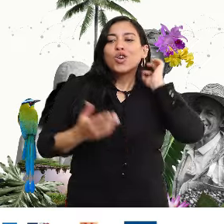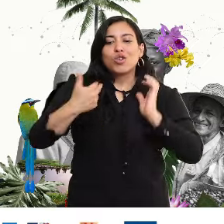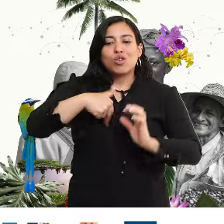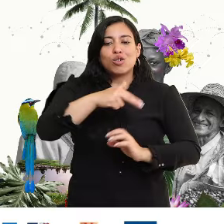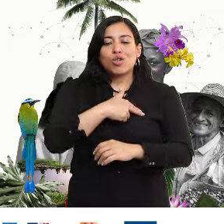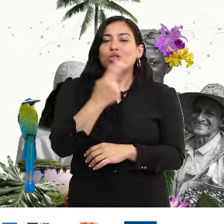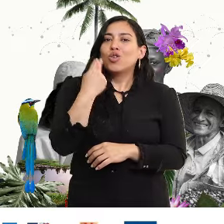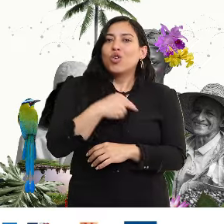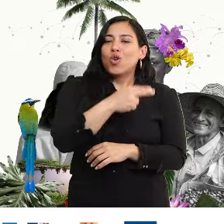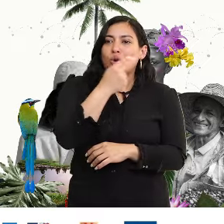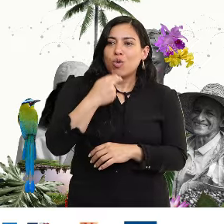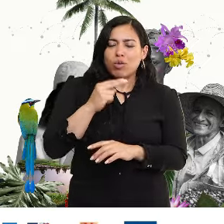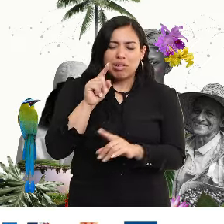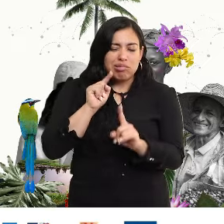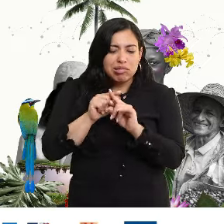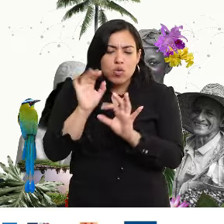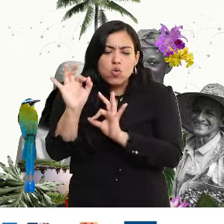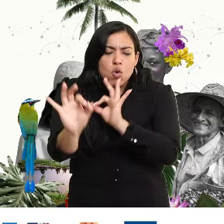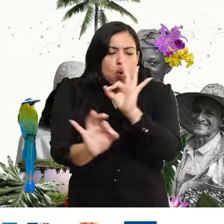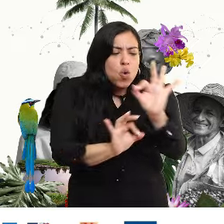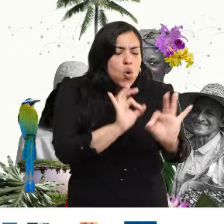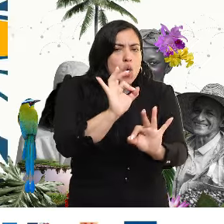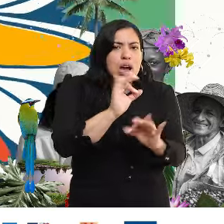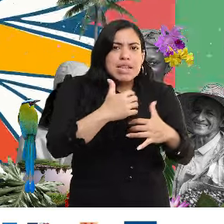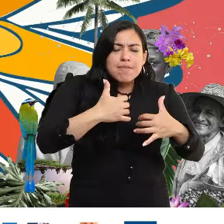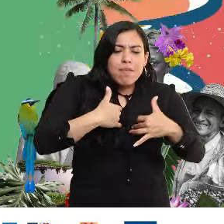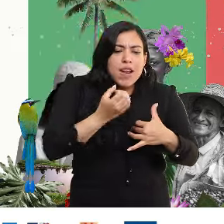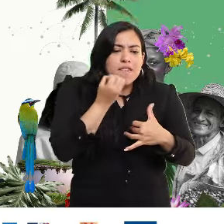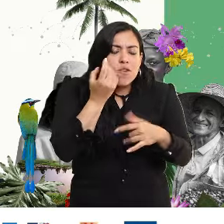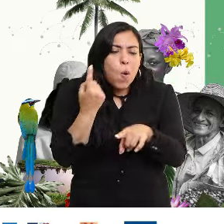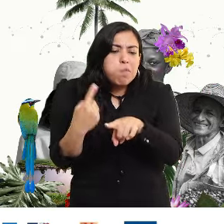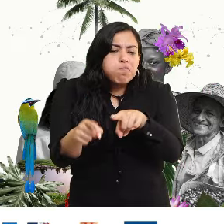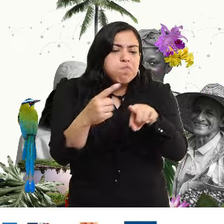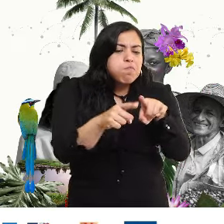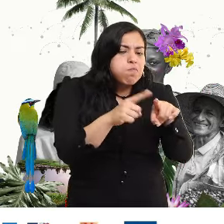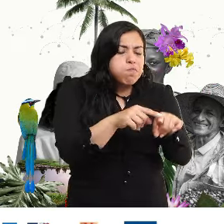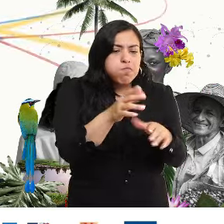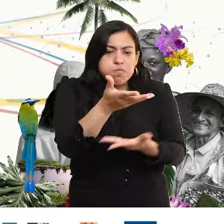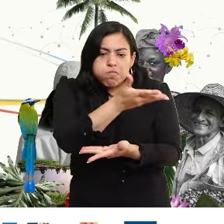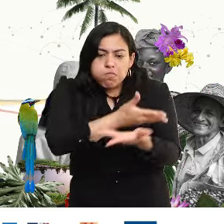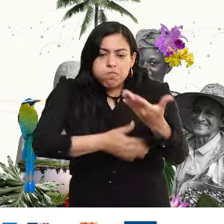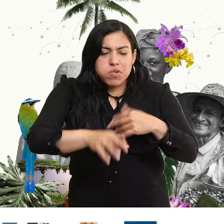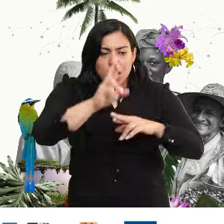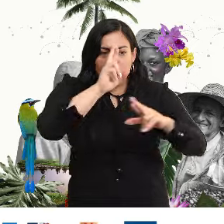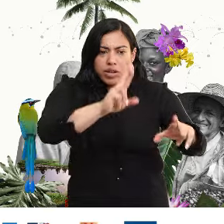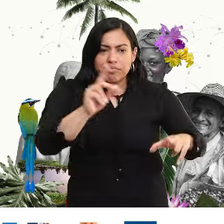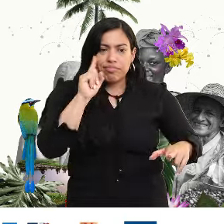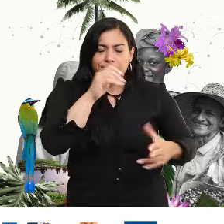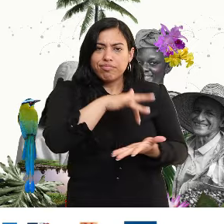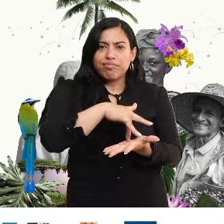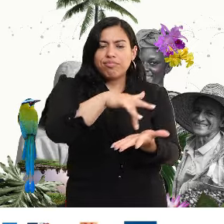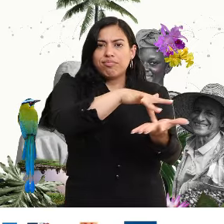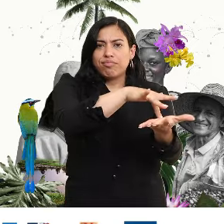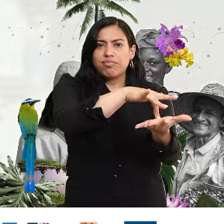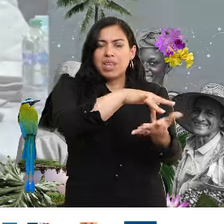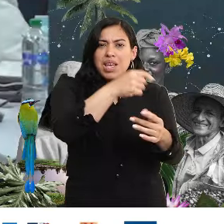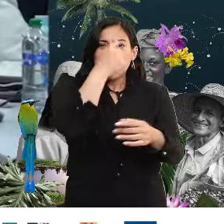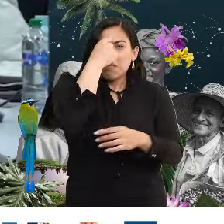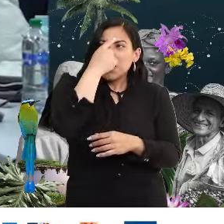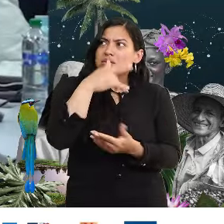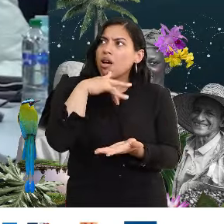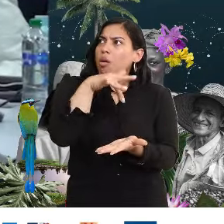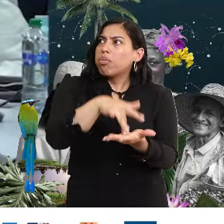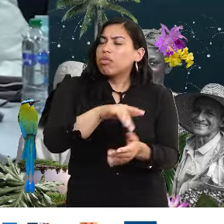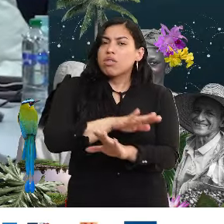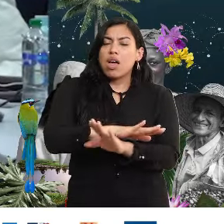comprometamos con una conservación de la biodiversidad y manejo que sea participativo, que sea el reconocimiento, que no solamente sea una